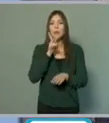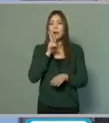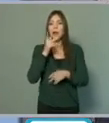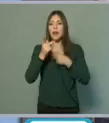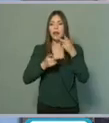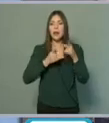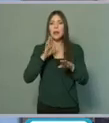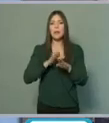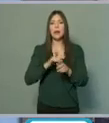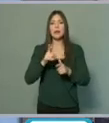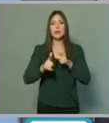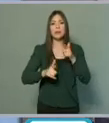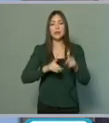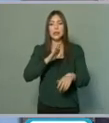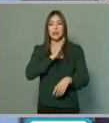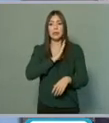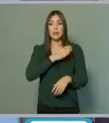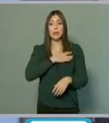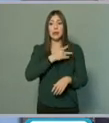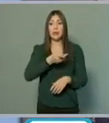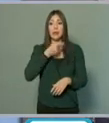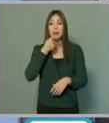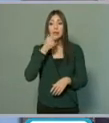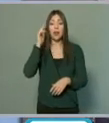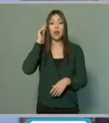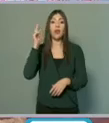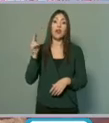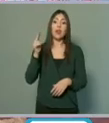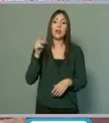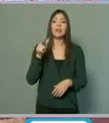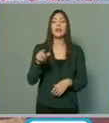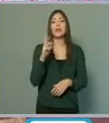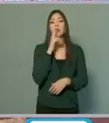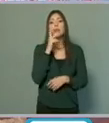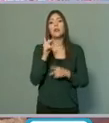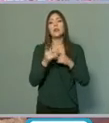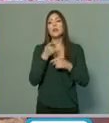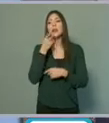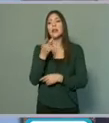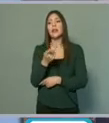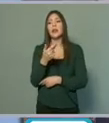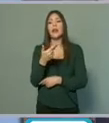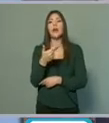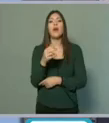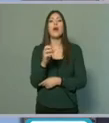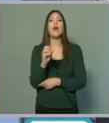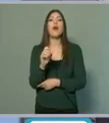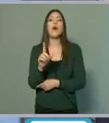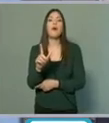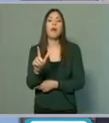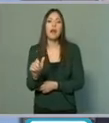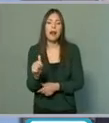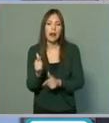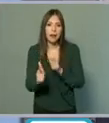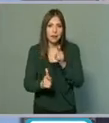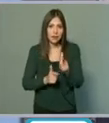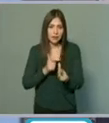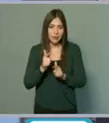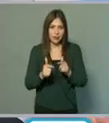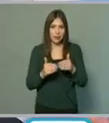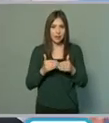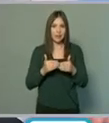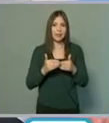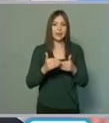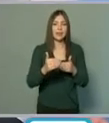en español, así que si en español ustedes dicen hola, pues en un ruso diría hola, ¿no? Marcamos el acento.